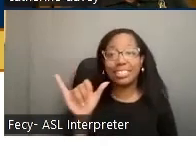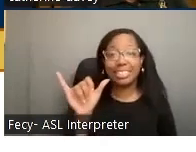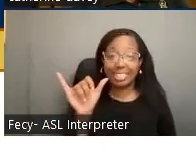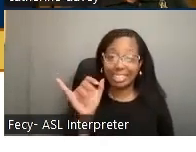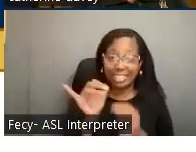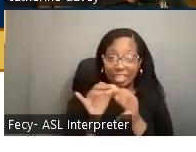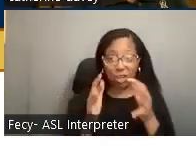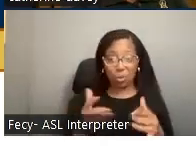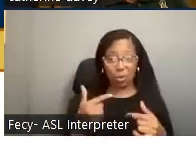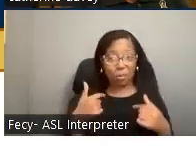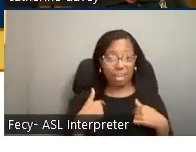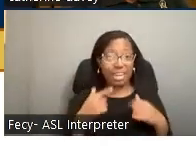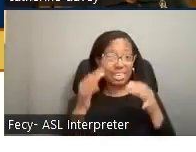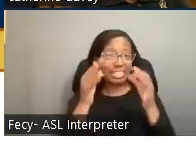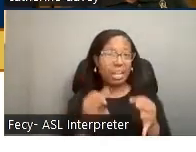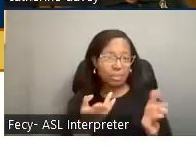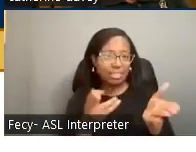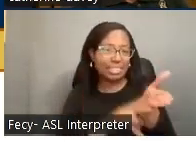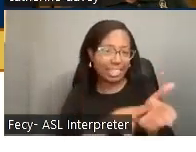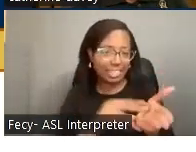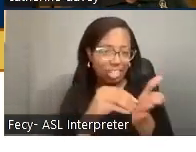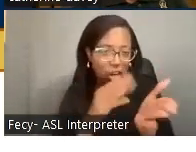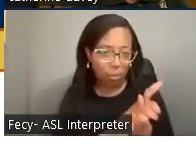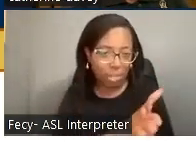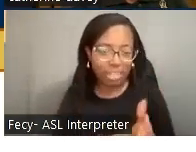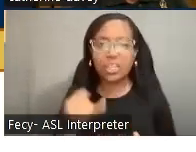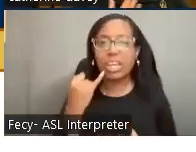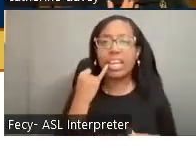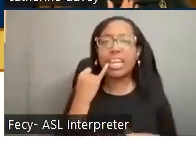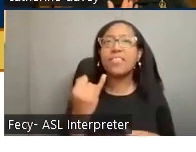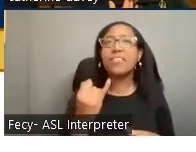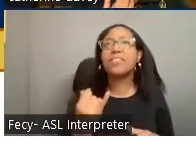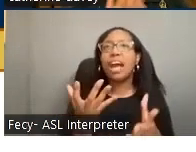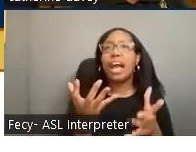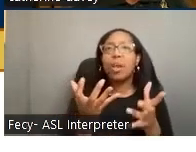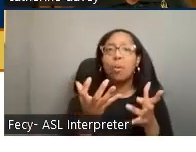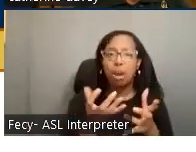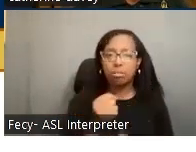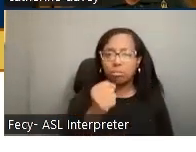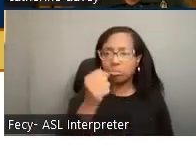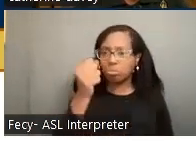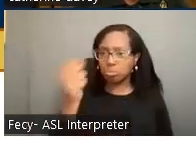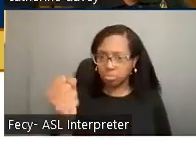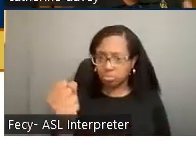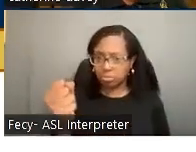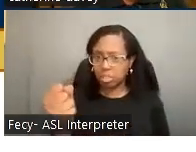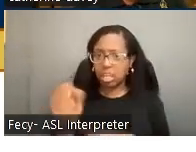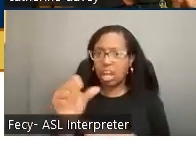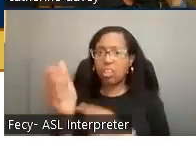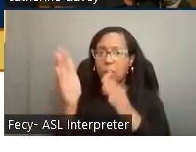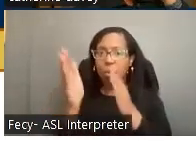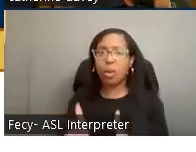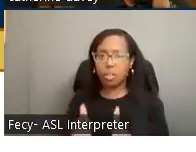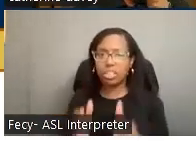a tener un poder notarial. Firmé un documento que dice que si alguien necesita tomar una decisión financiera Can't por mi that cuenta facing y